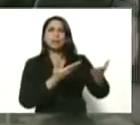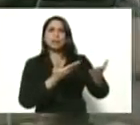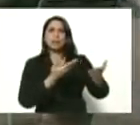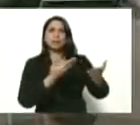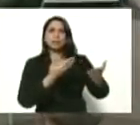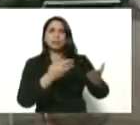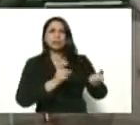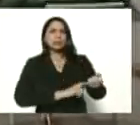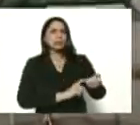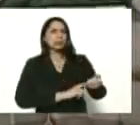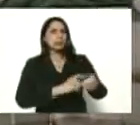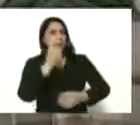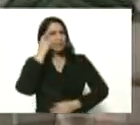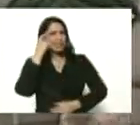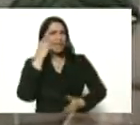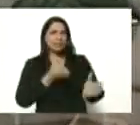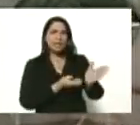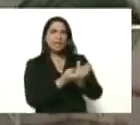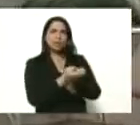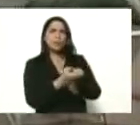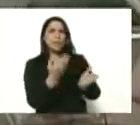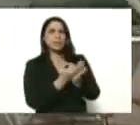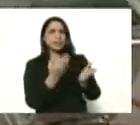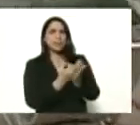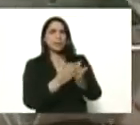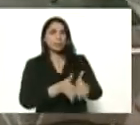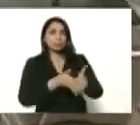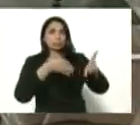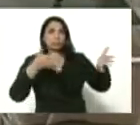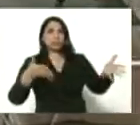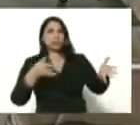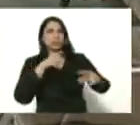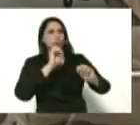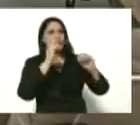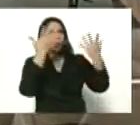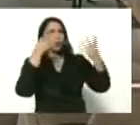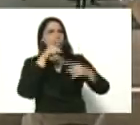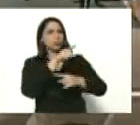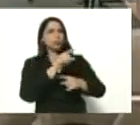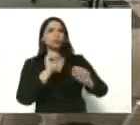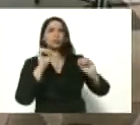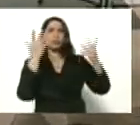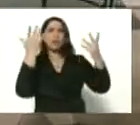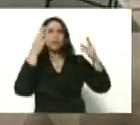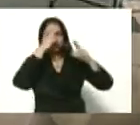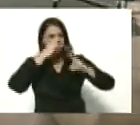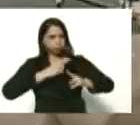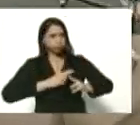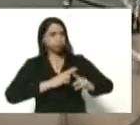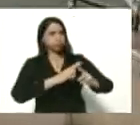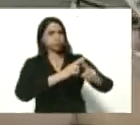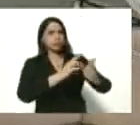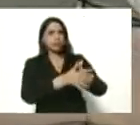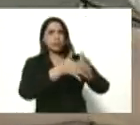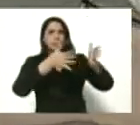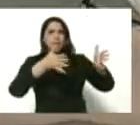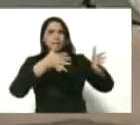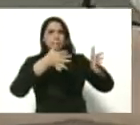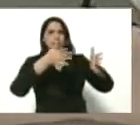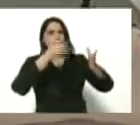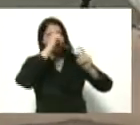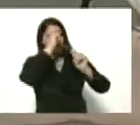eternamente y para siempre. Grande es su gloria en tu salvación. honra y majestad has puesto sobre